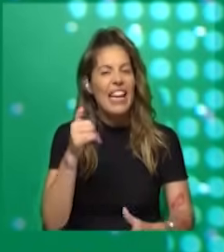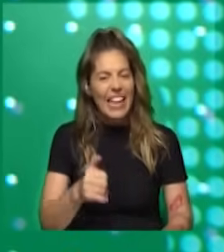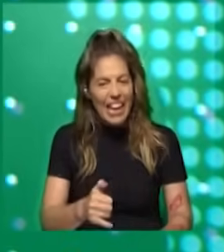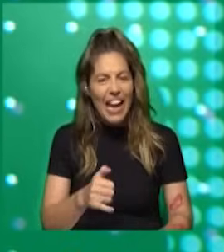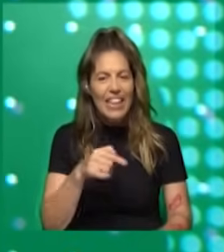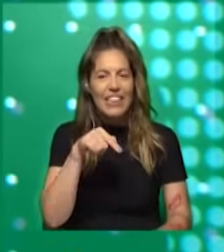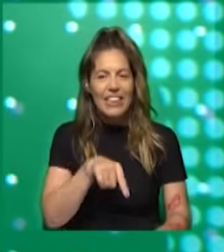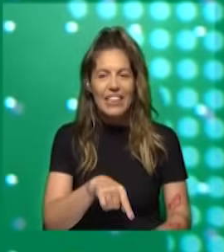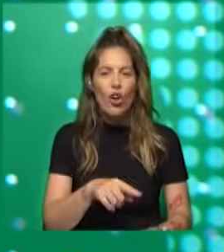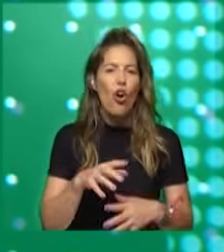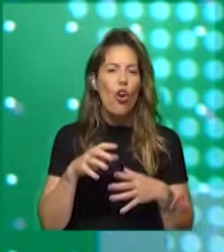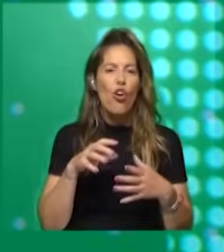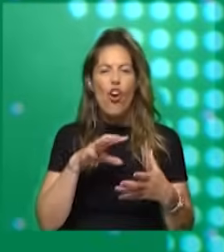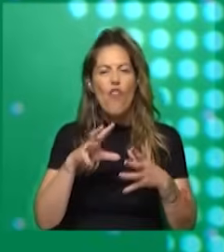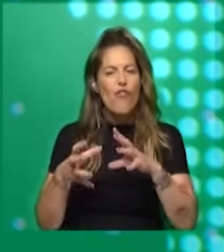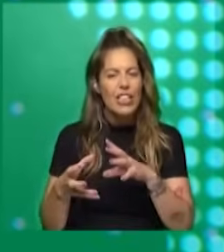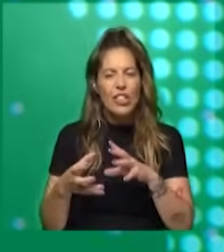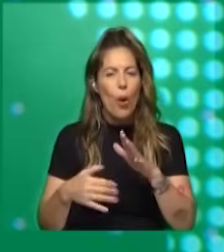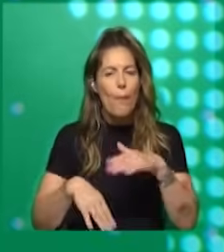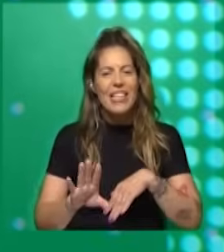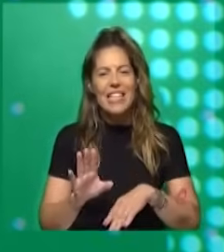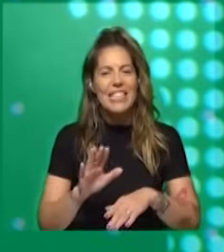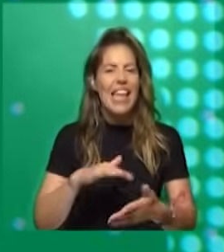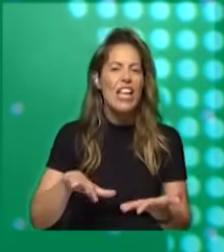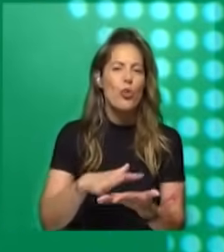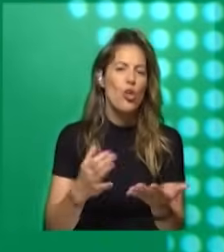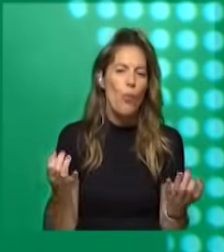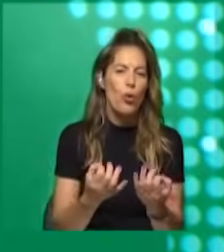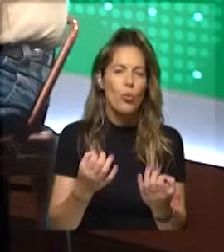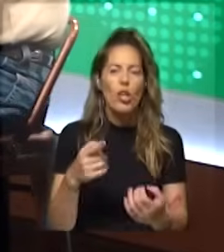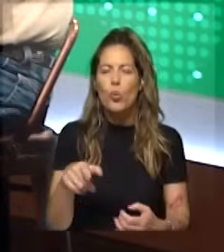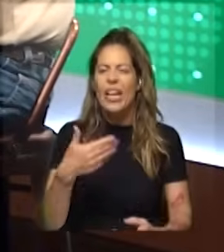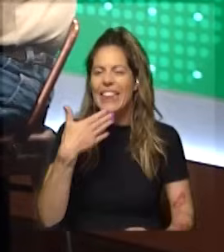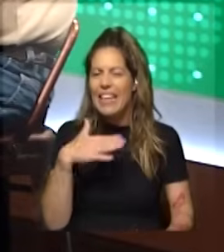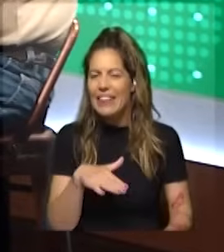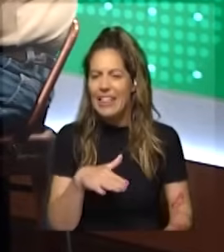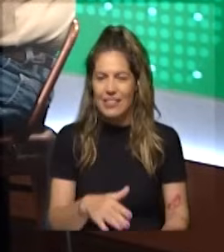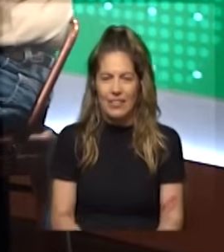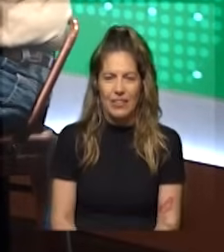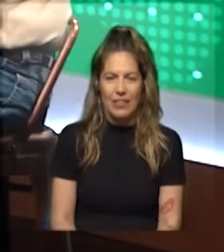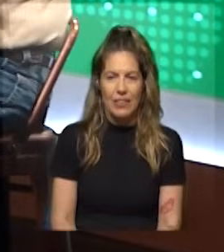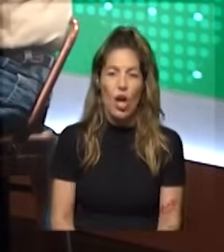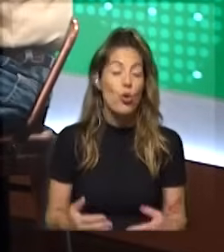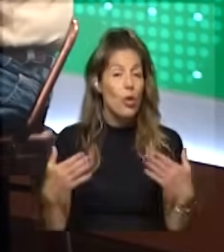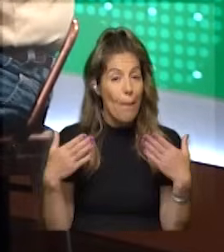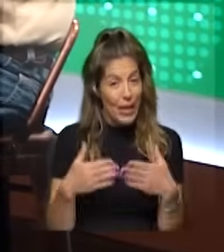de estos conflictos, más allá de los casos puntuales, Leo? ¿Qué interpretás que ocurren? Es una pregunta exigente, digamos, porque